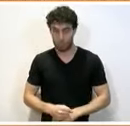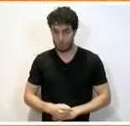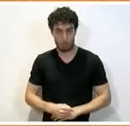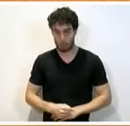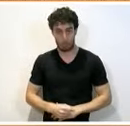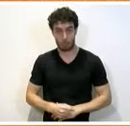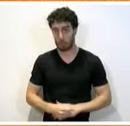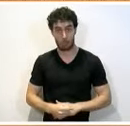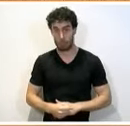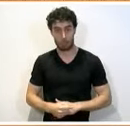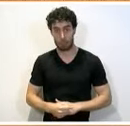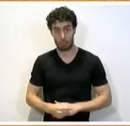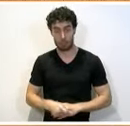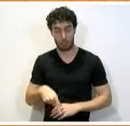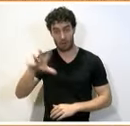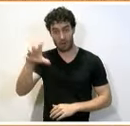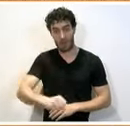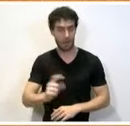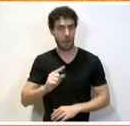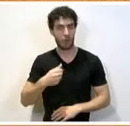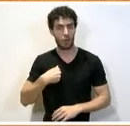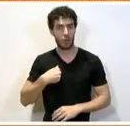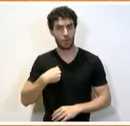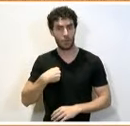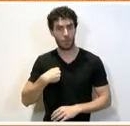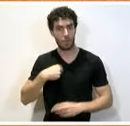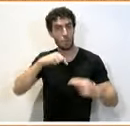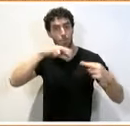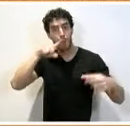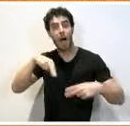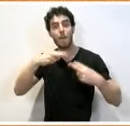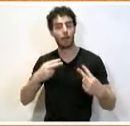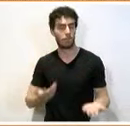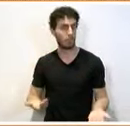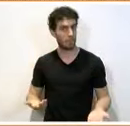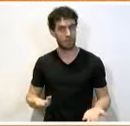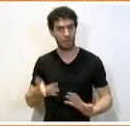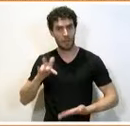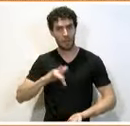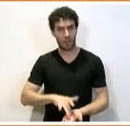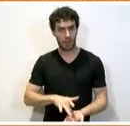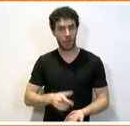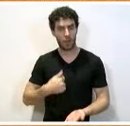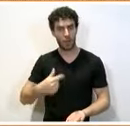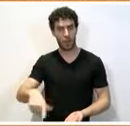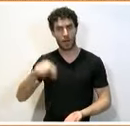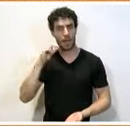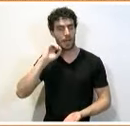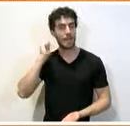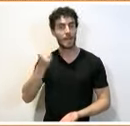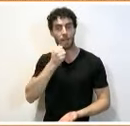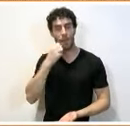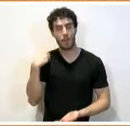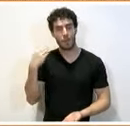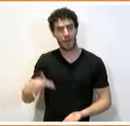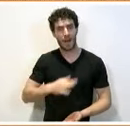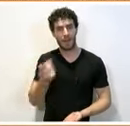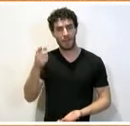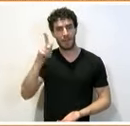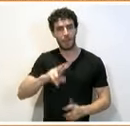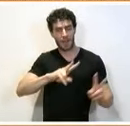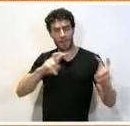Pastor. Vengo a hablar de esta cuestión. Y además, después de haber elegido esta interpelación, había otros temas de los que